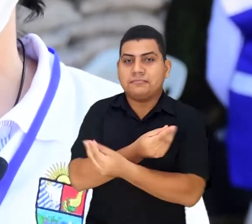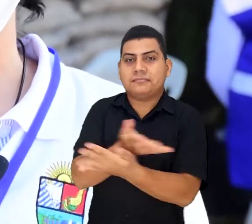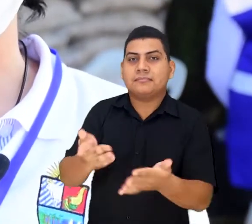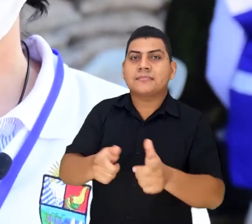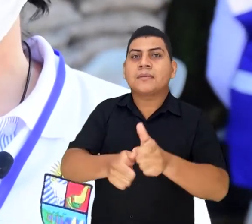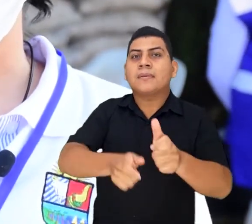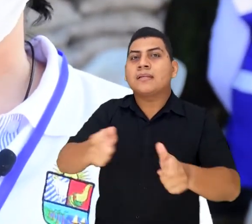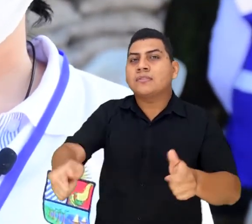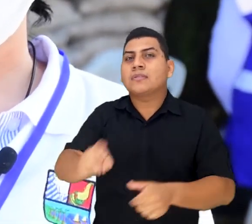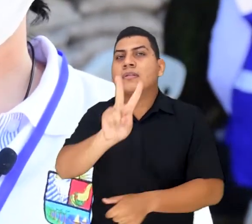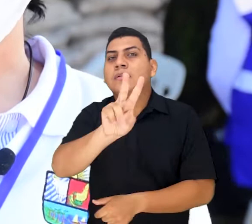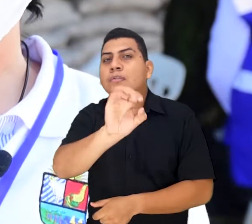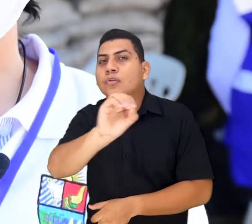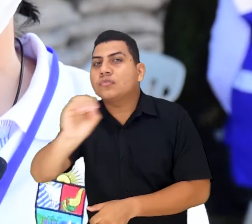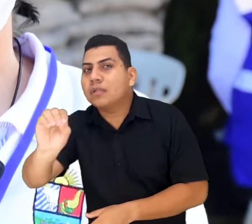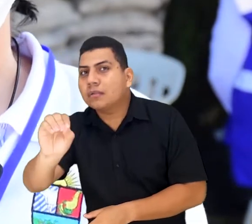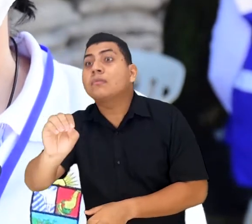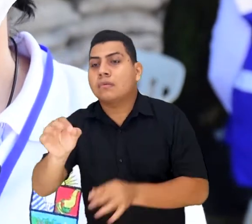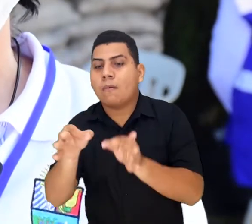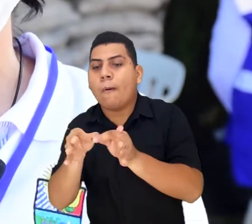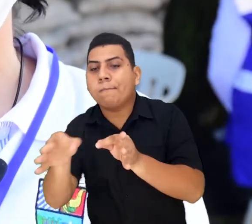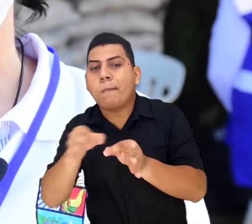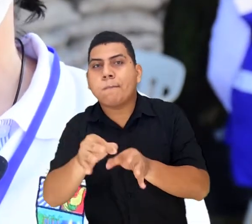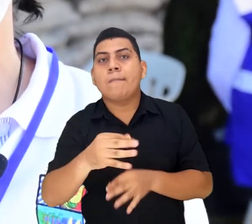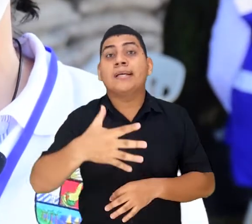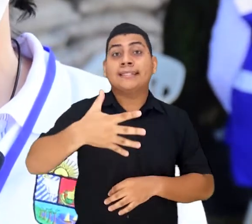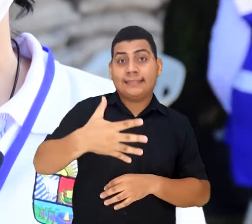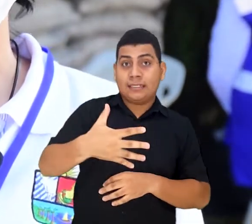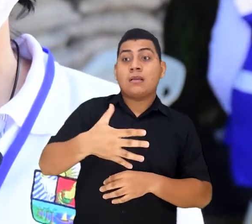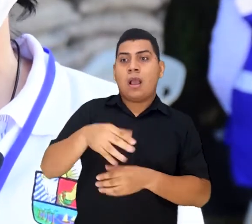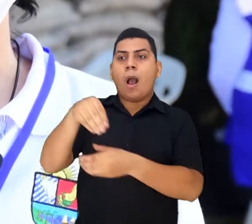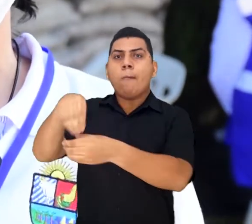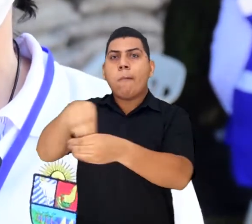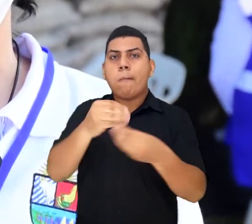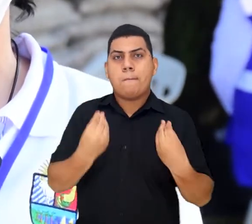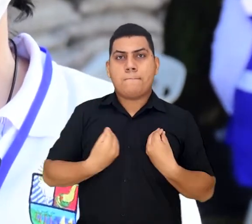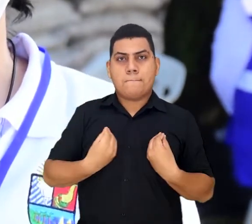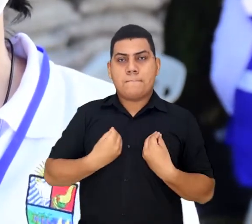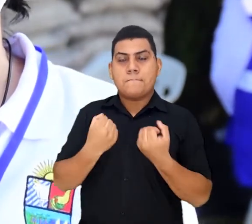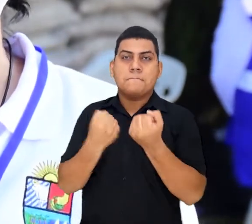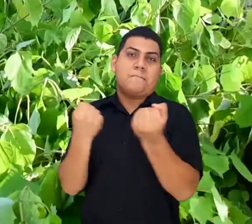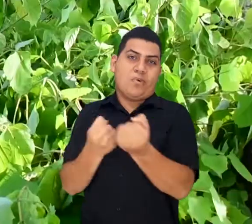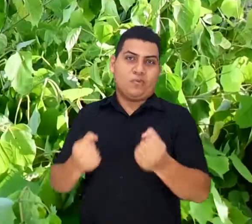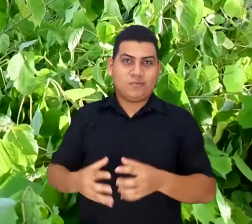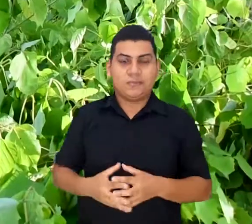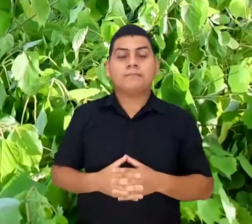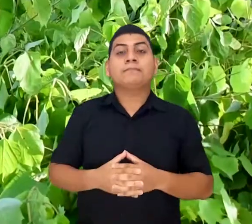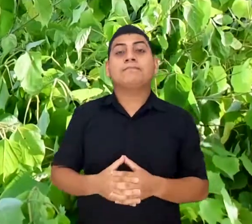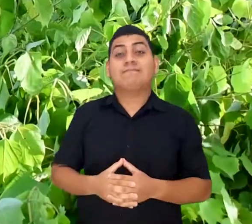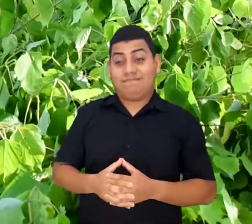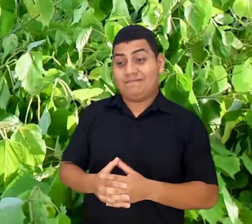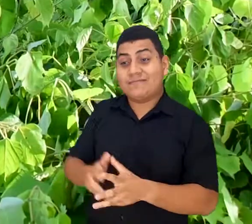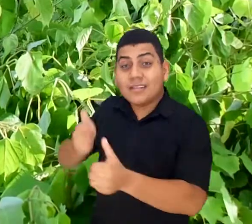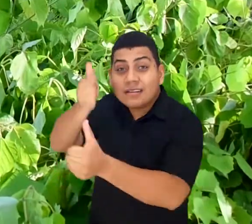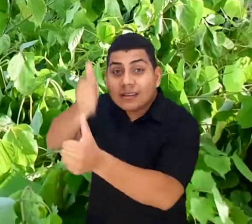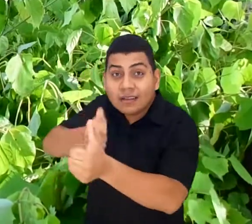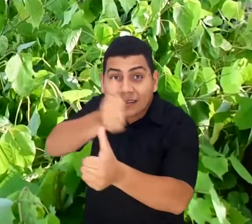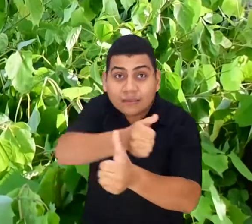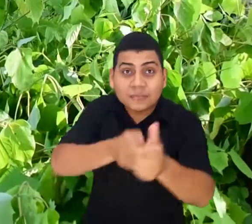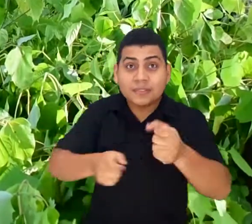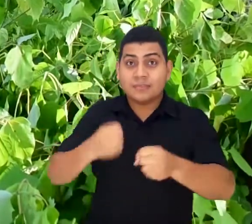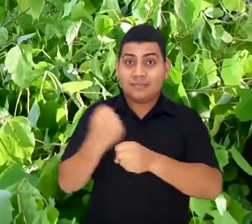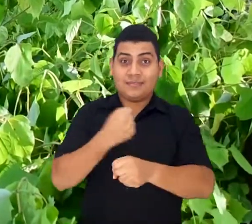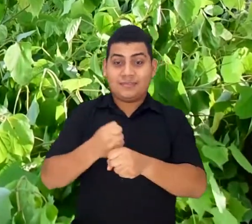busca beneficiar a 200 productores en 5 municipios del departamento de Sucre. Cada uno de